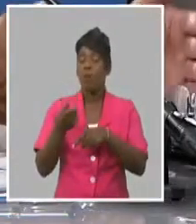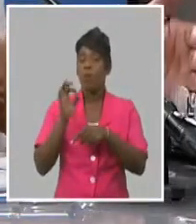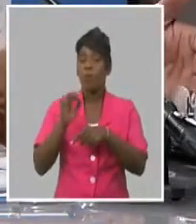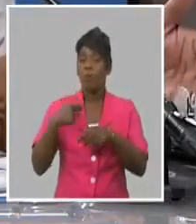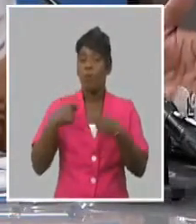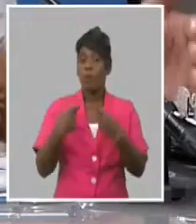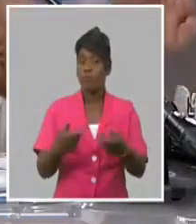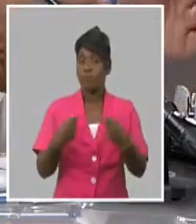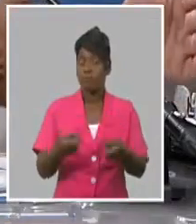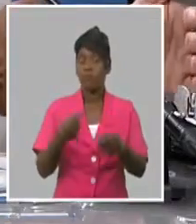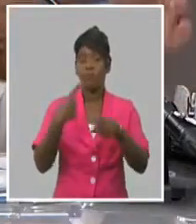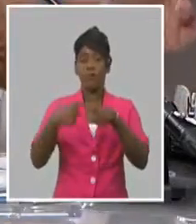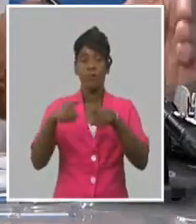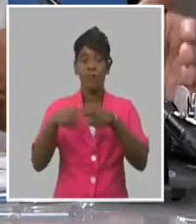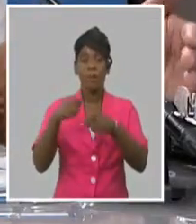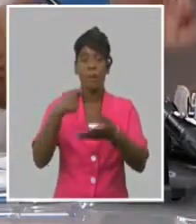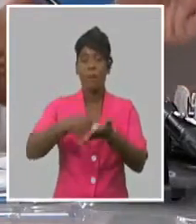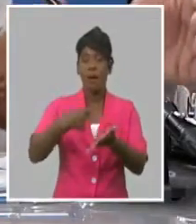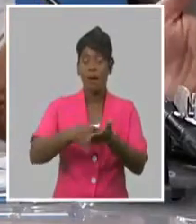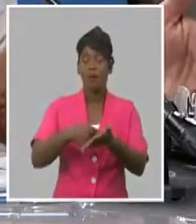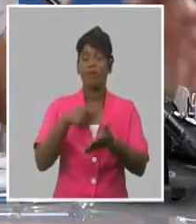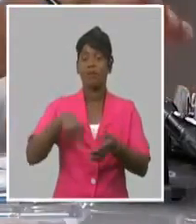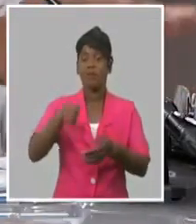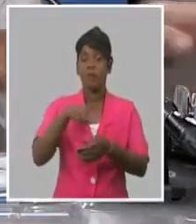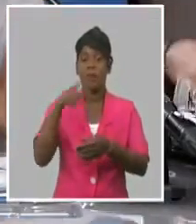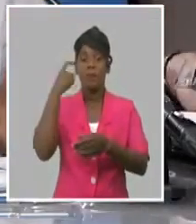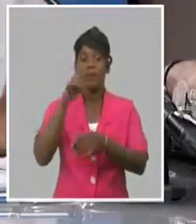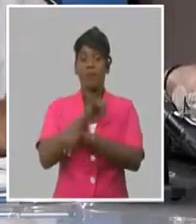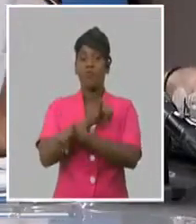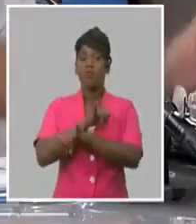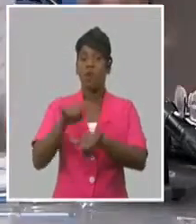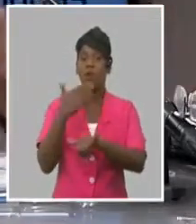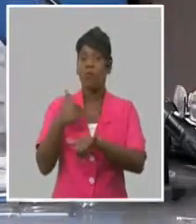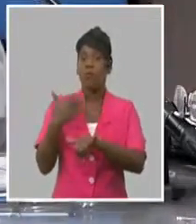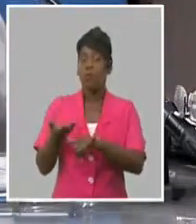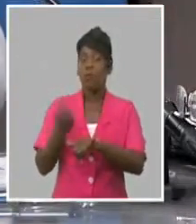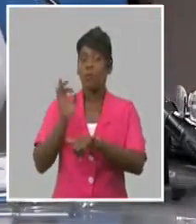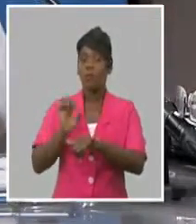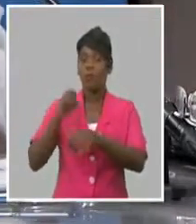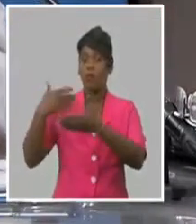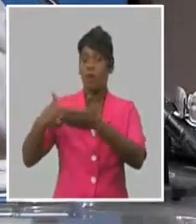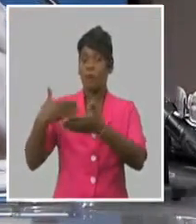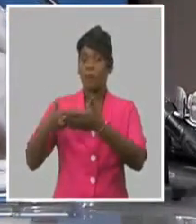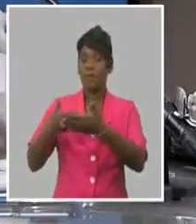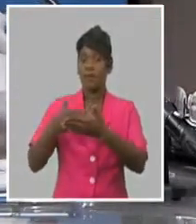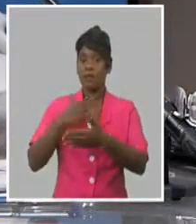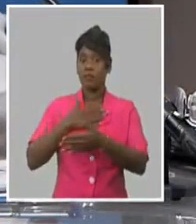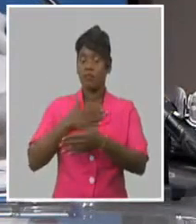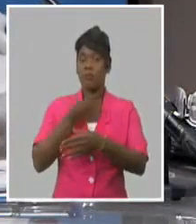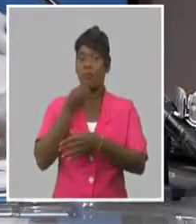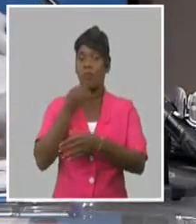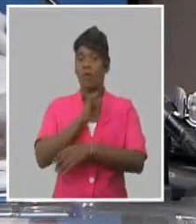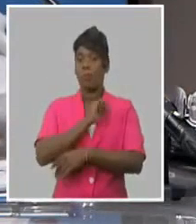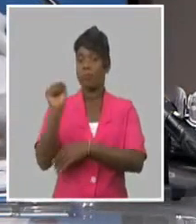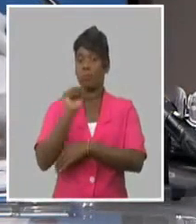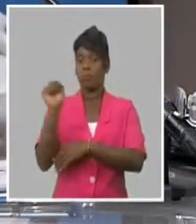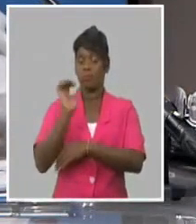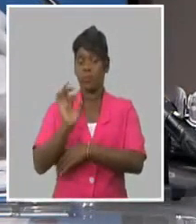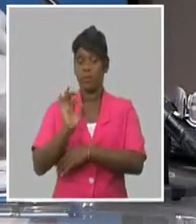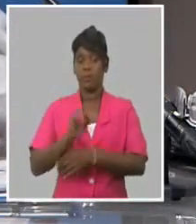es tratar de que el crecimiento de los mayoristas sea el del diseño de la tarea.